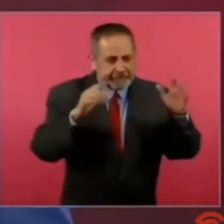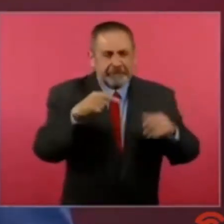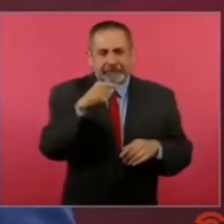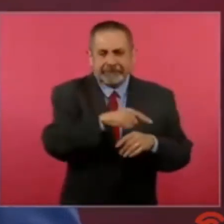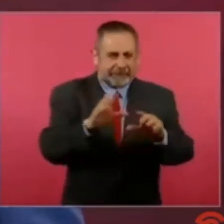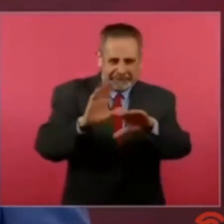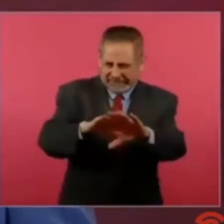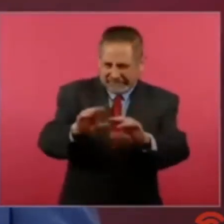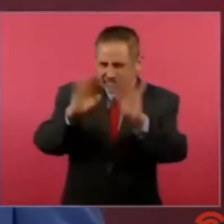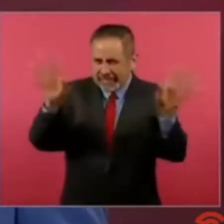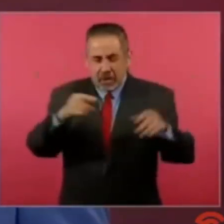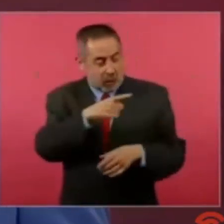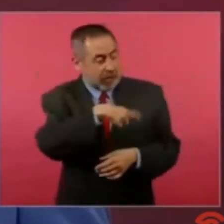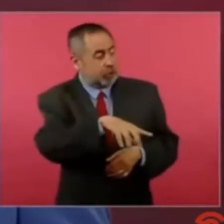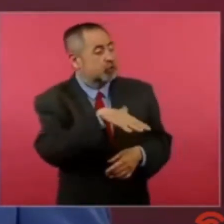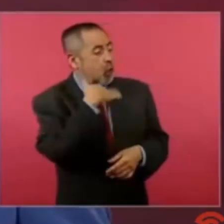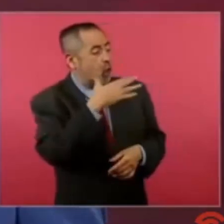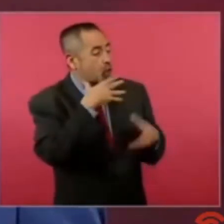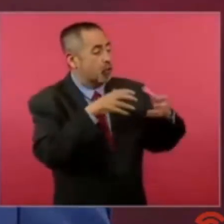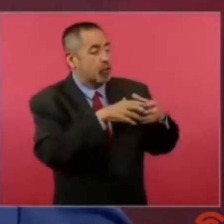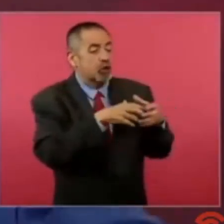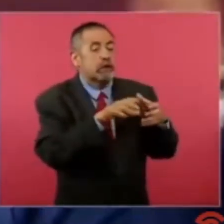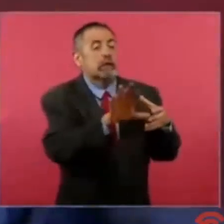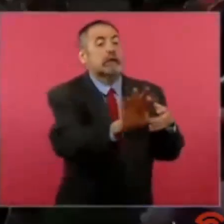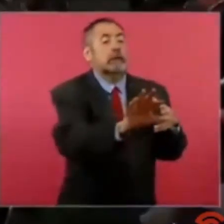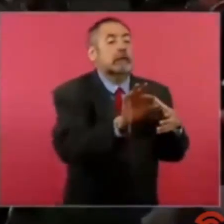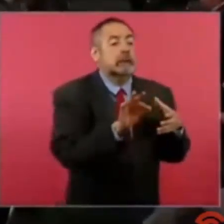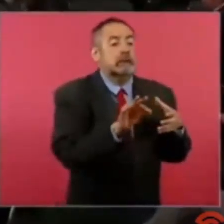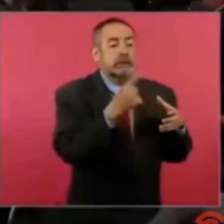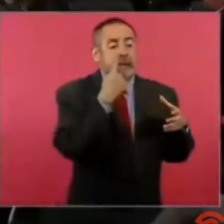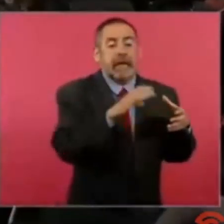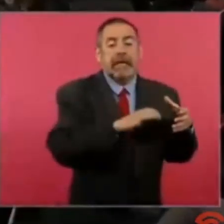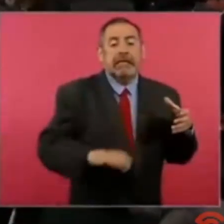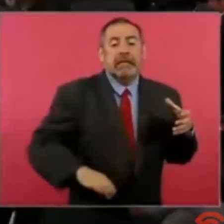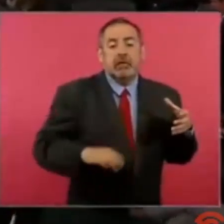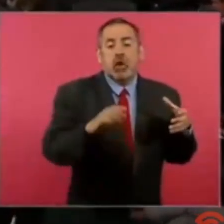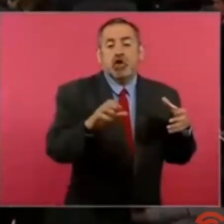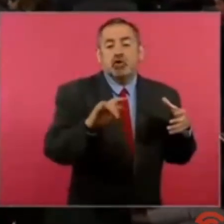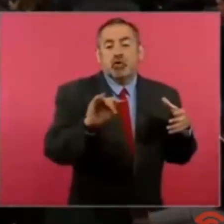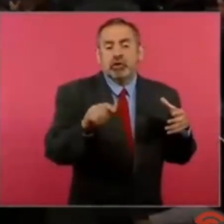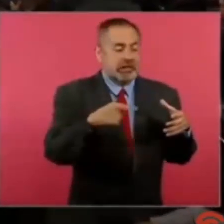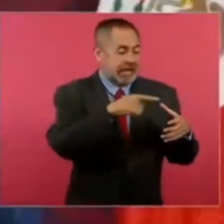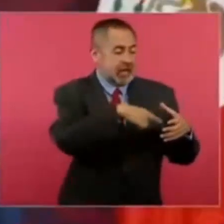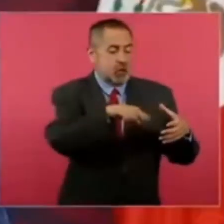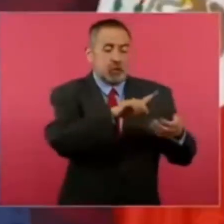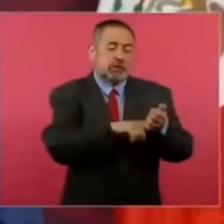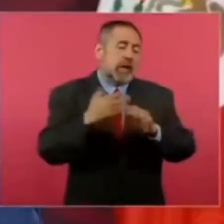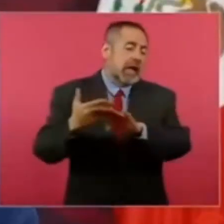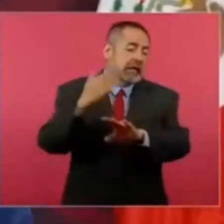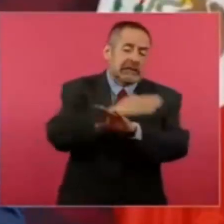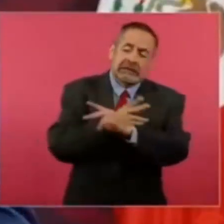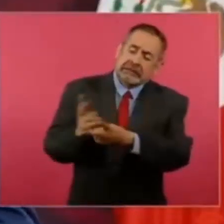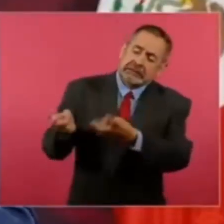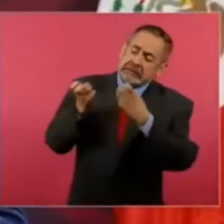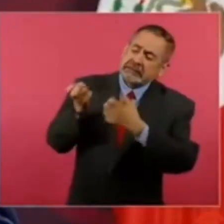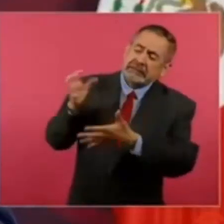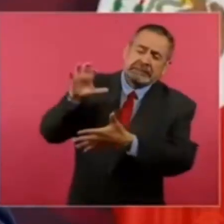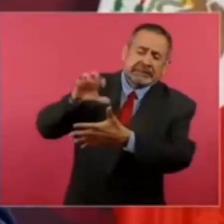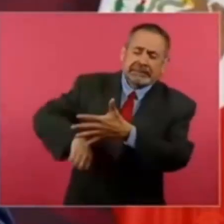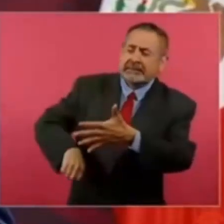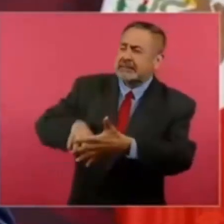para que se entienda bien, de los que se habían dedicado a saquear a México.